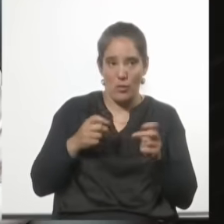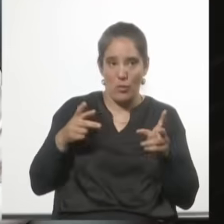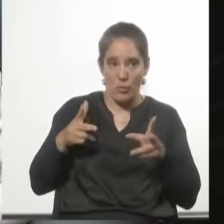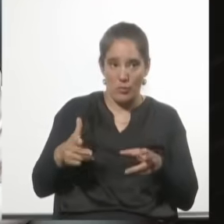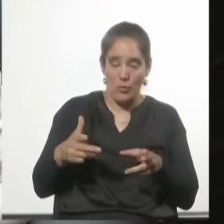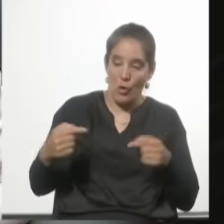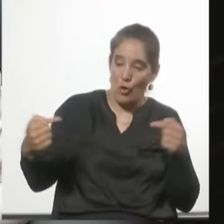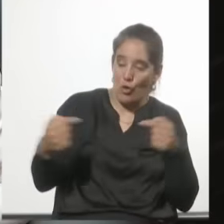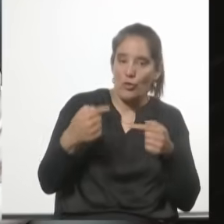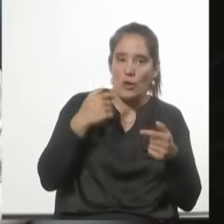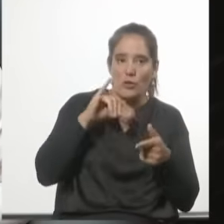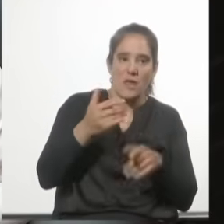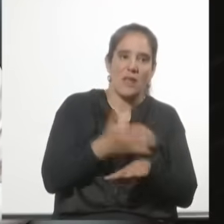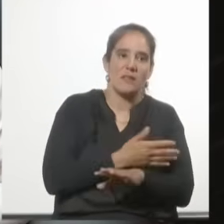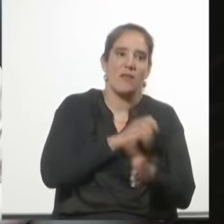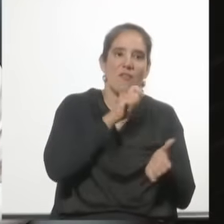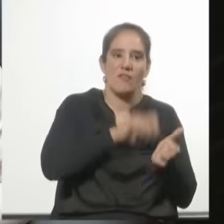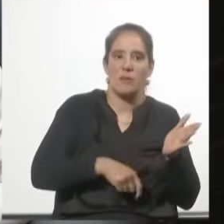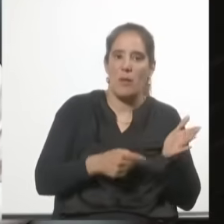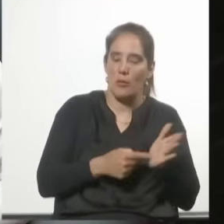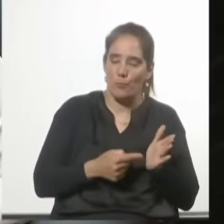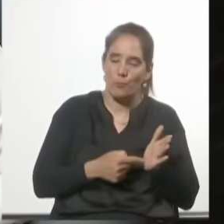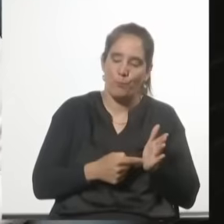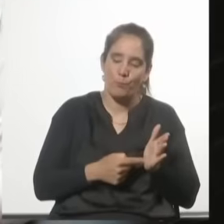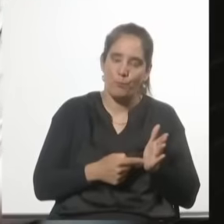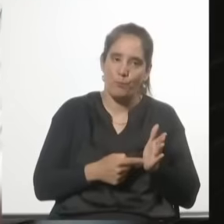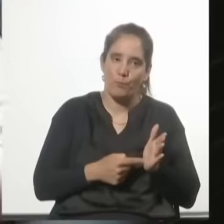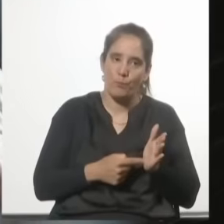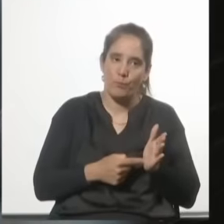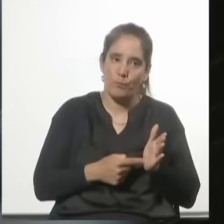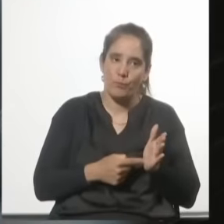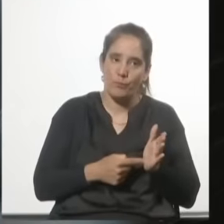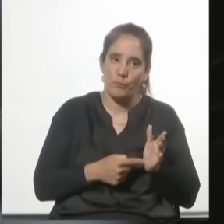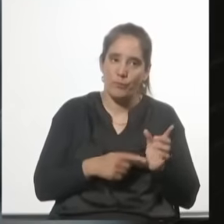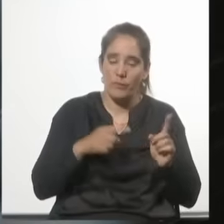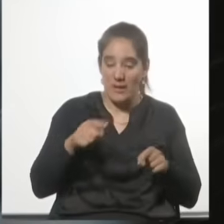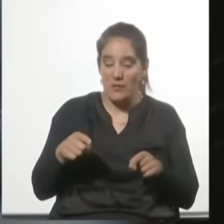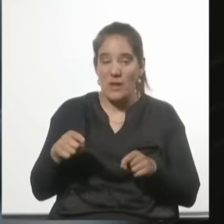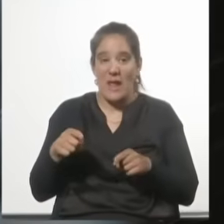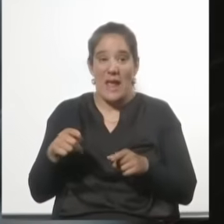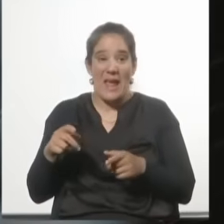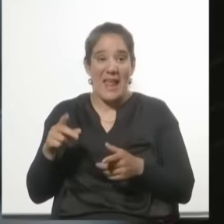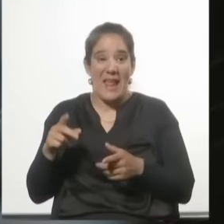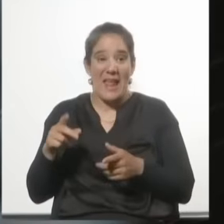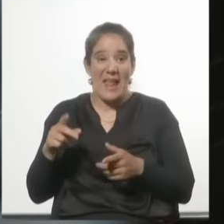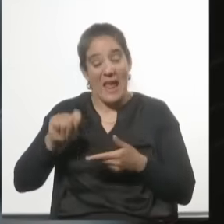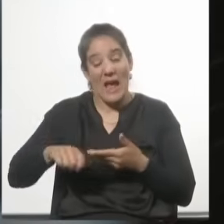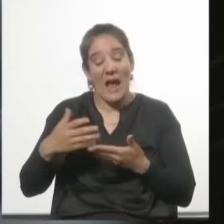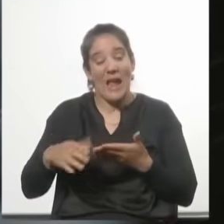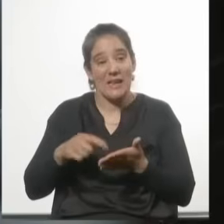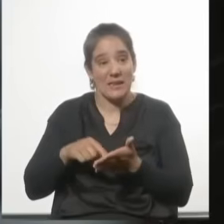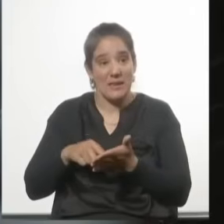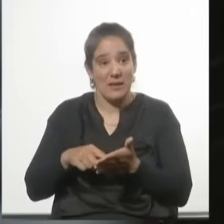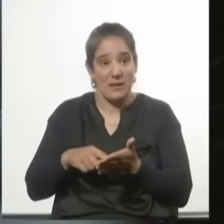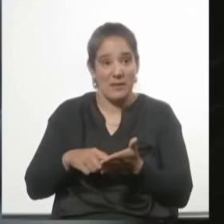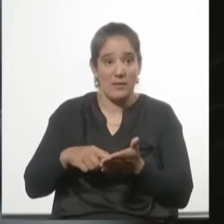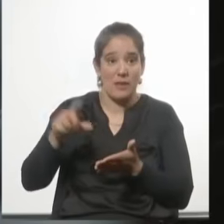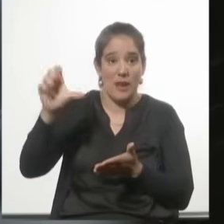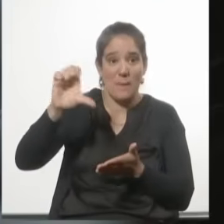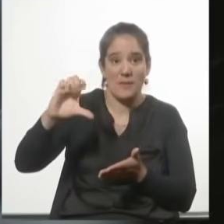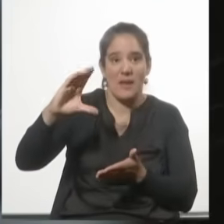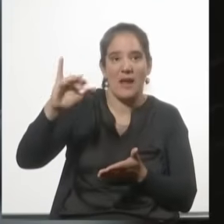dice el contrato. Para mitigar ese grave apartamiento, el texto del aval dispuso que el garantizado, esto es la empresa